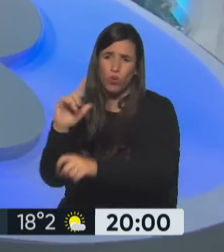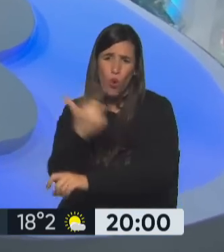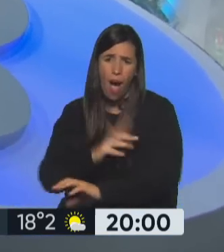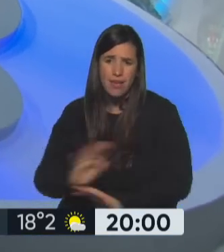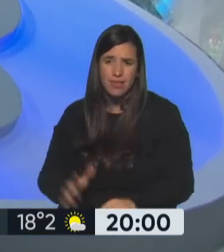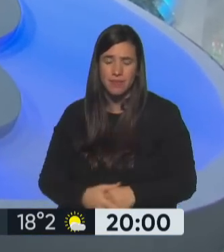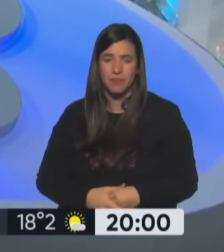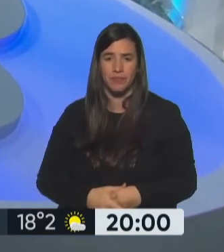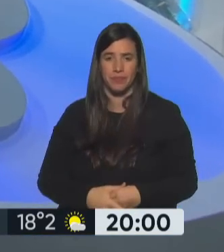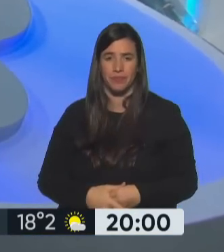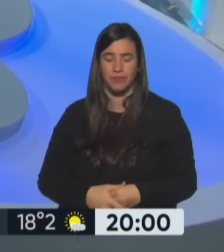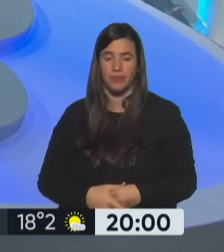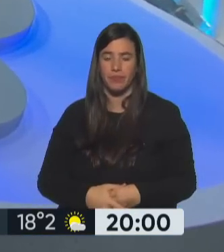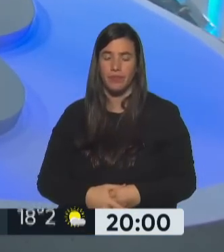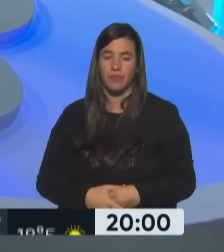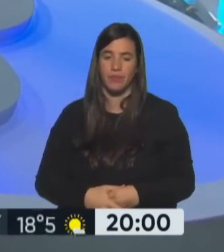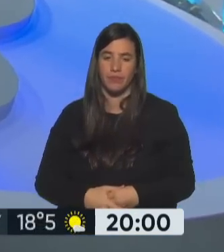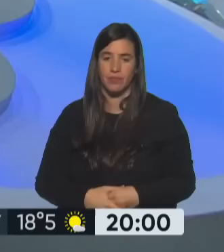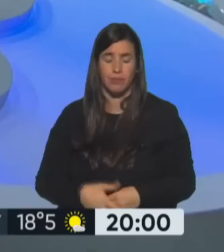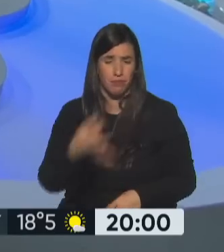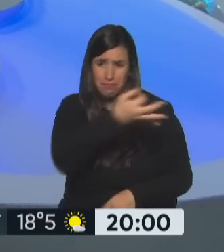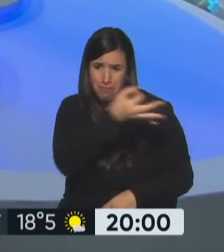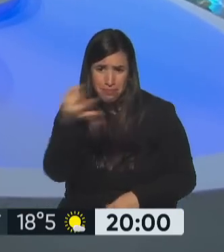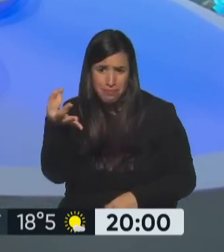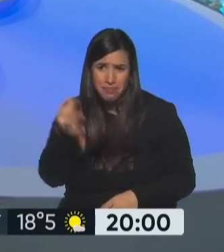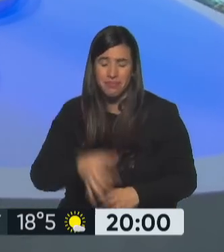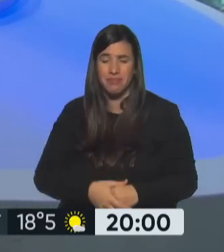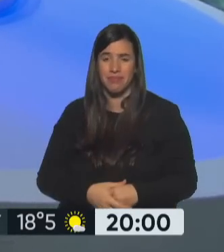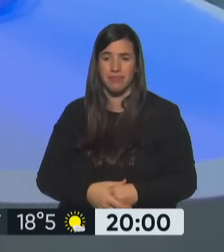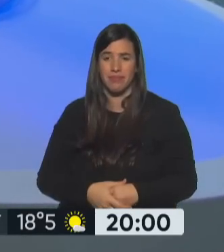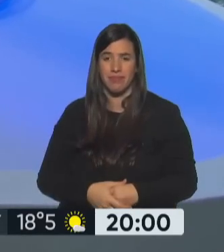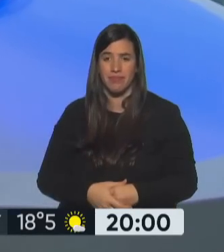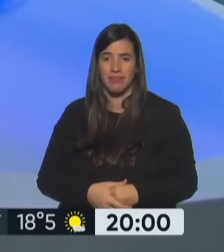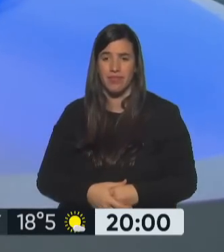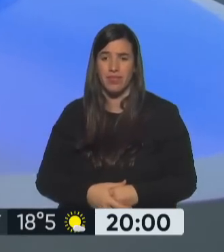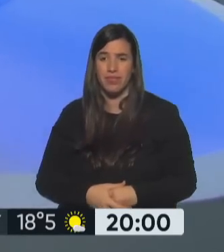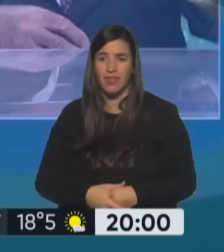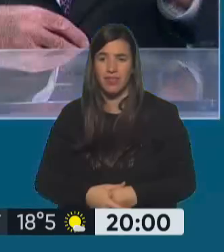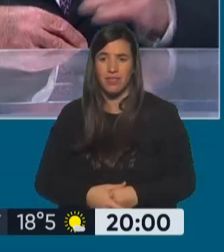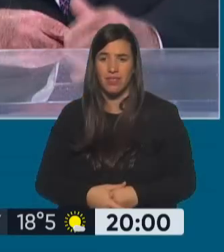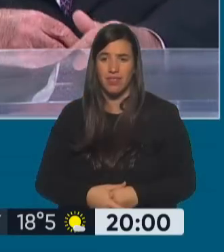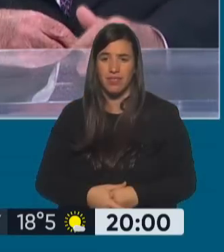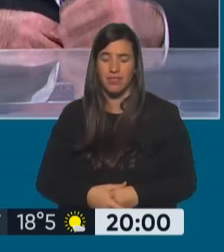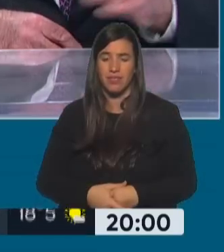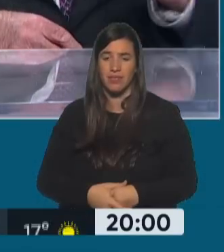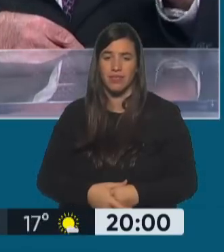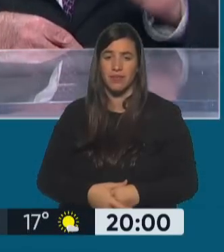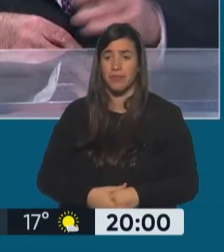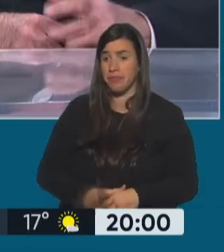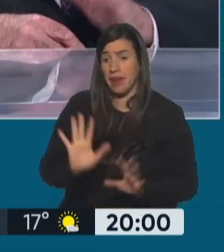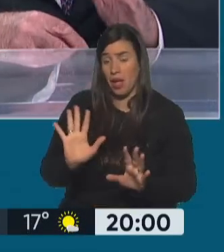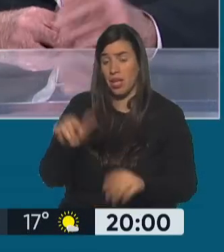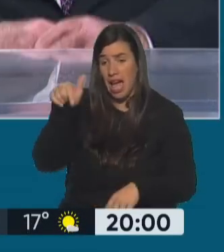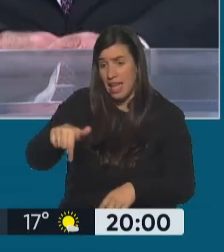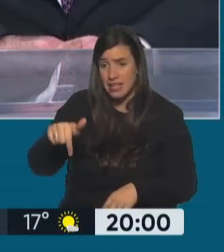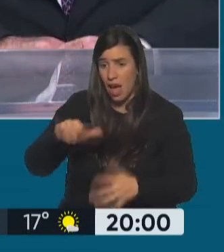Corte. Claro, un bypass de la Corte, tal cual. Tampoco es un persaltum, porque ya le habría vencido el plazo. No,